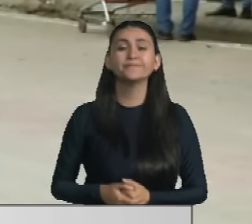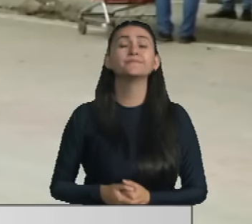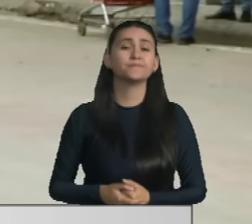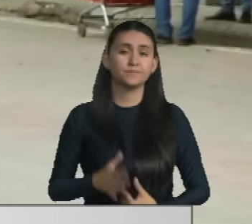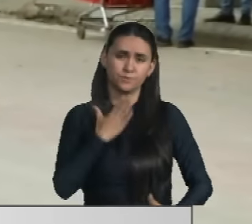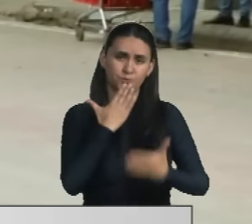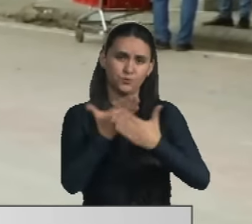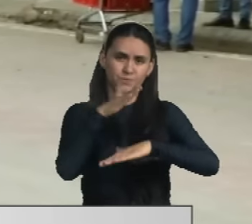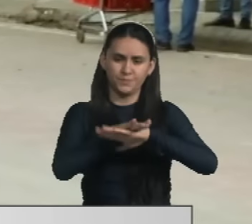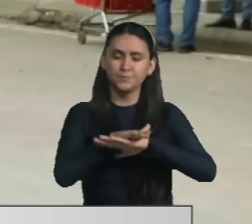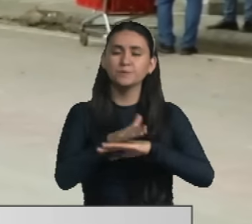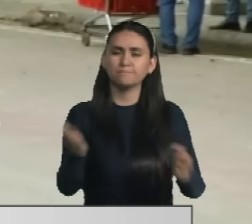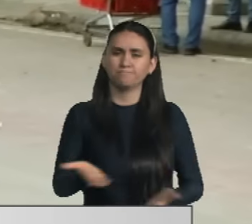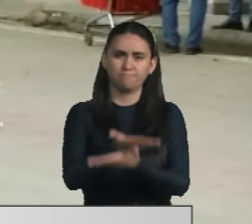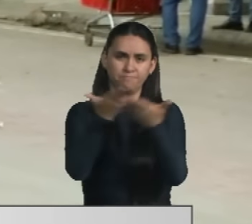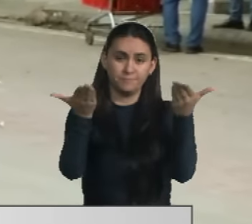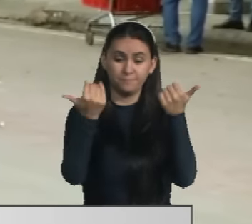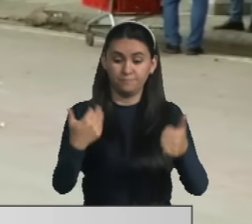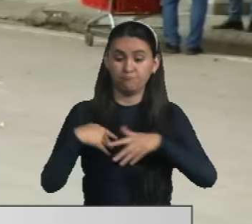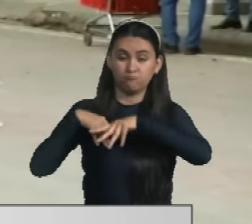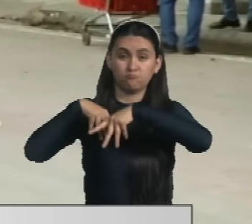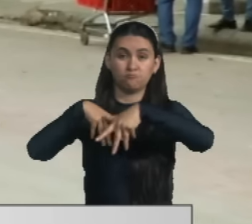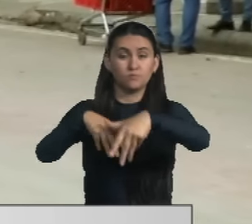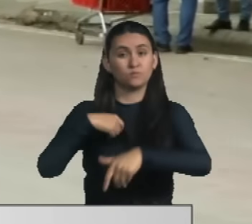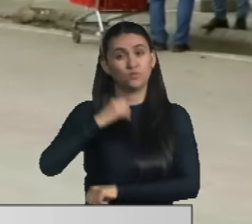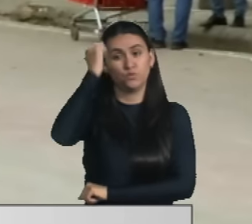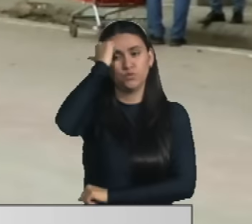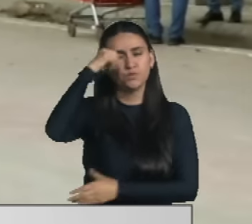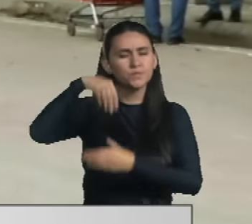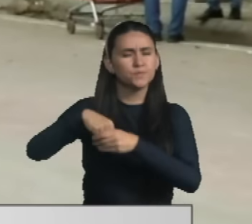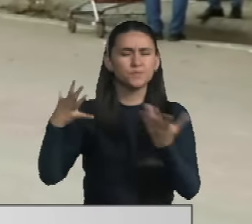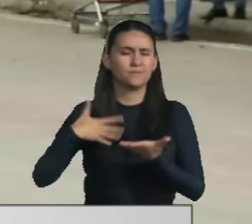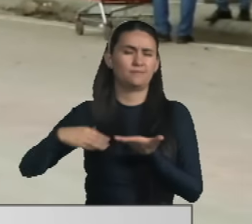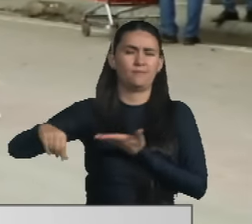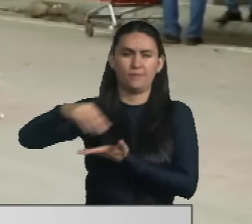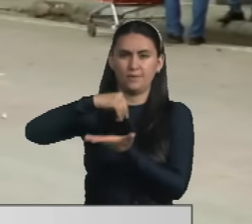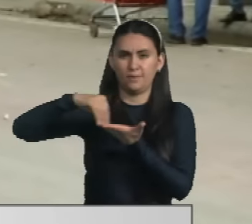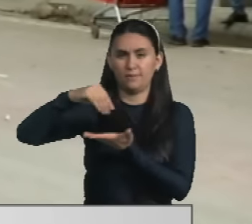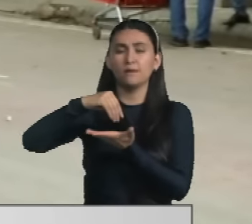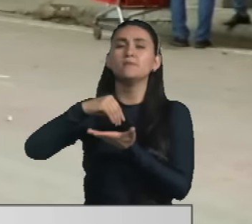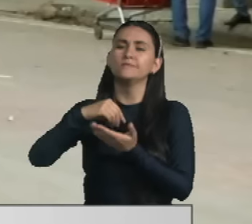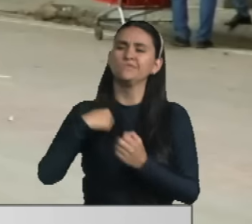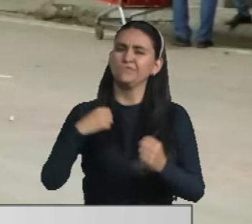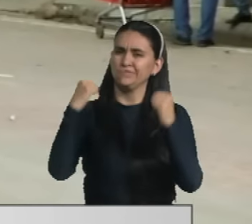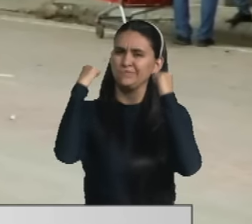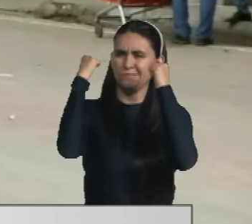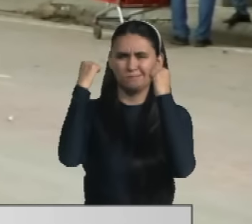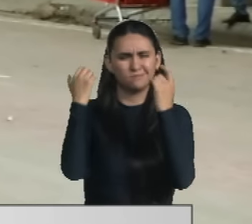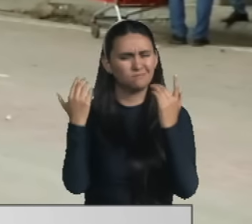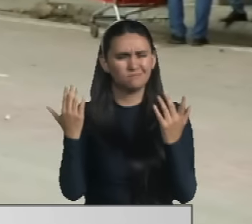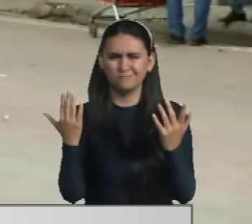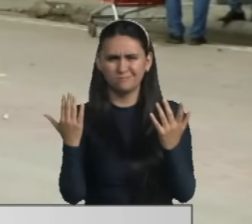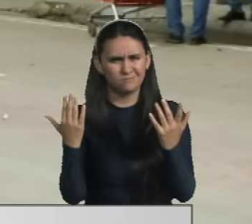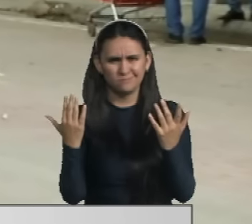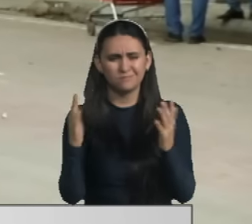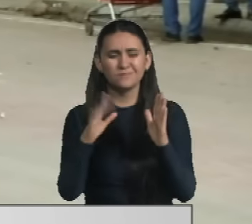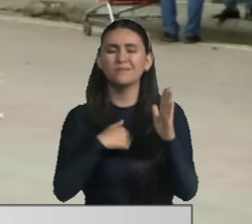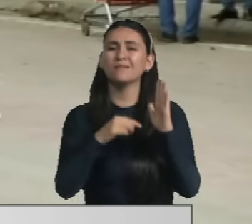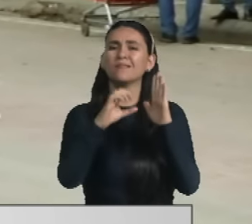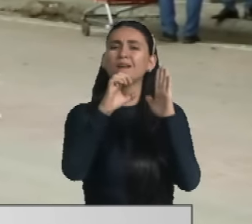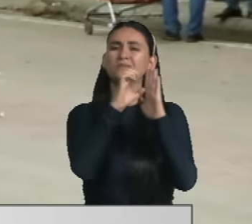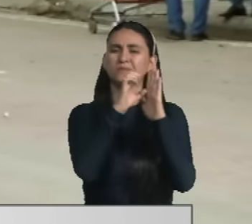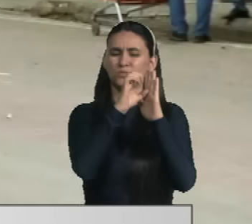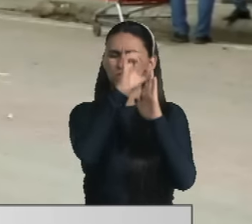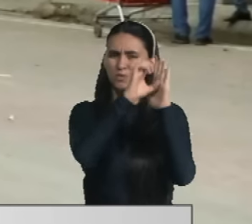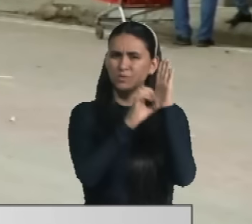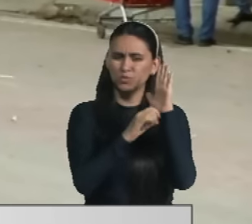Muchas gracias, muy buenas tardes. La marcha del magisterio en el Atlántico en protesta por el estudio del estatuto